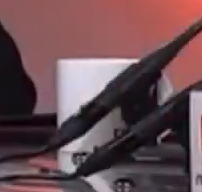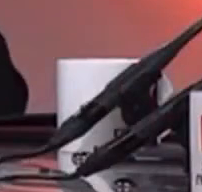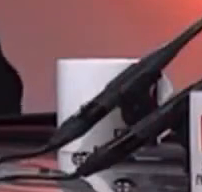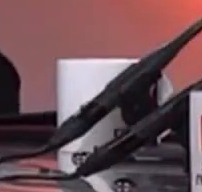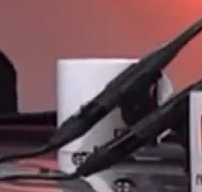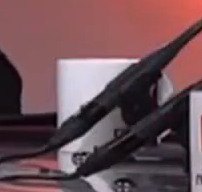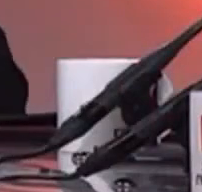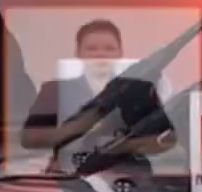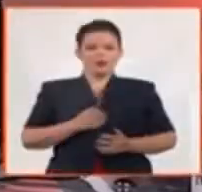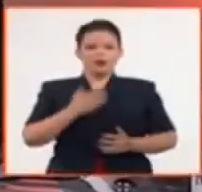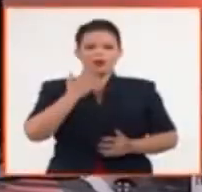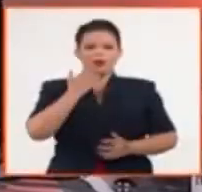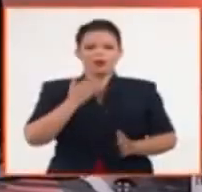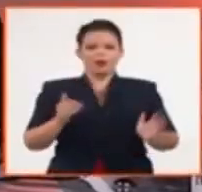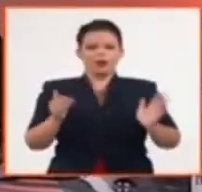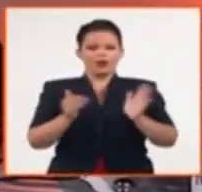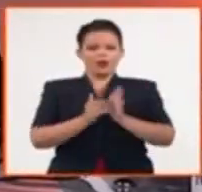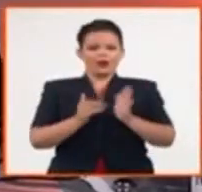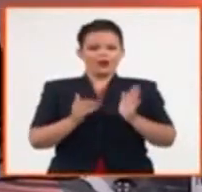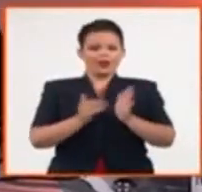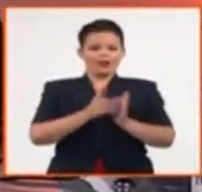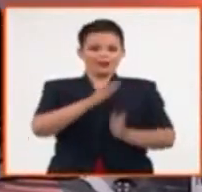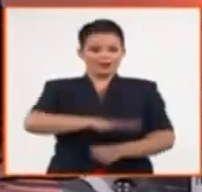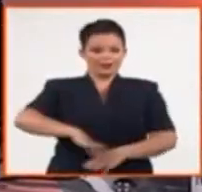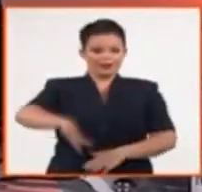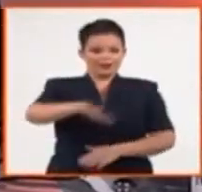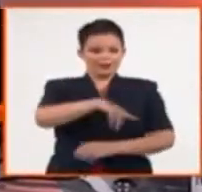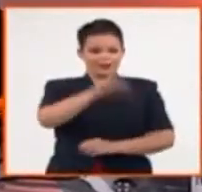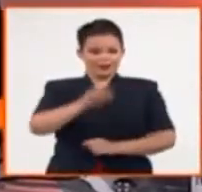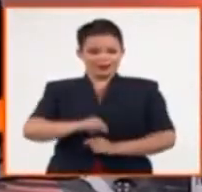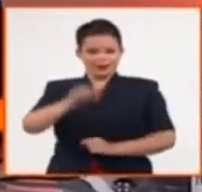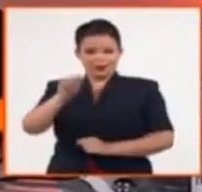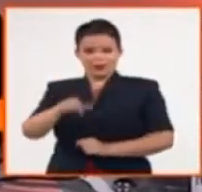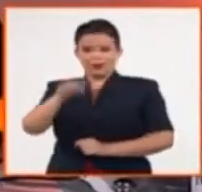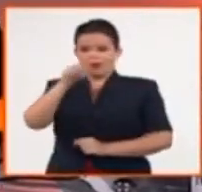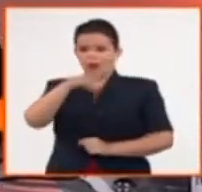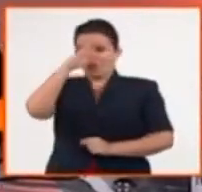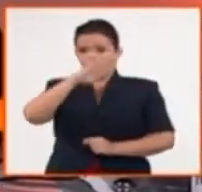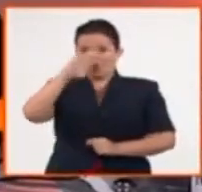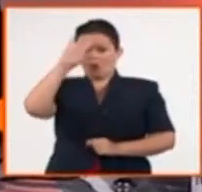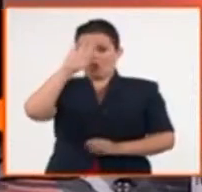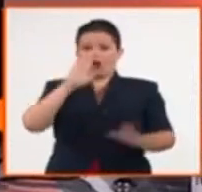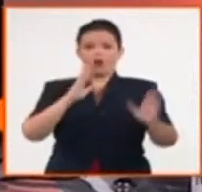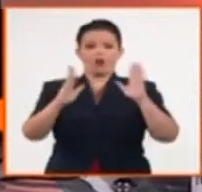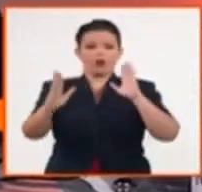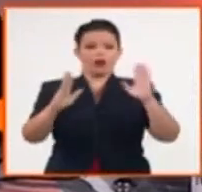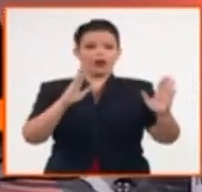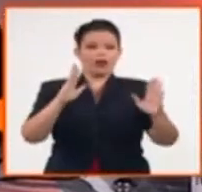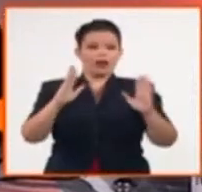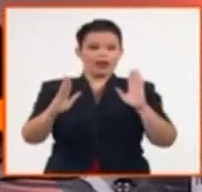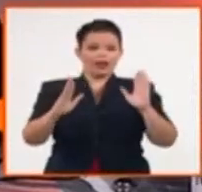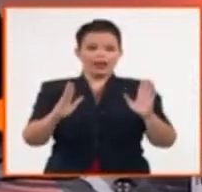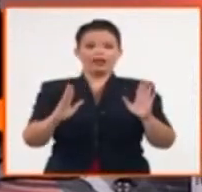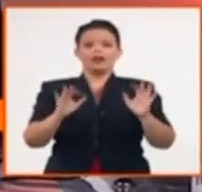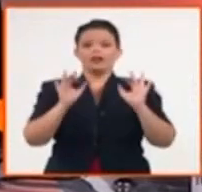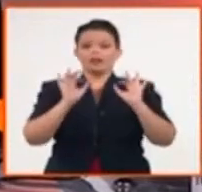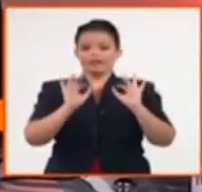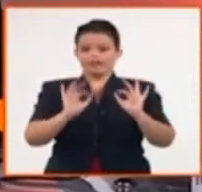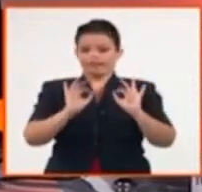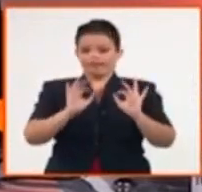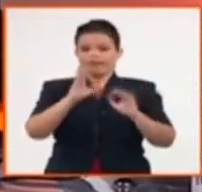Muy buenas tardes, estimados televidentes y radioyentes. Cuba vive un momento excepcional de su combate frente a la pandemia de la